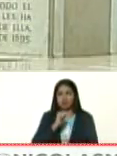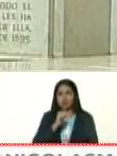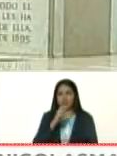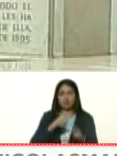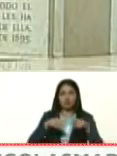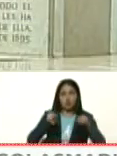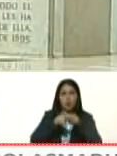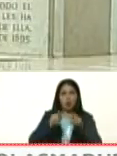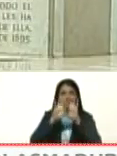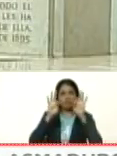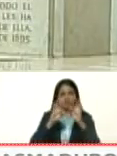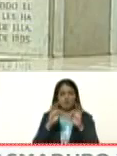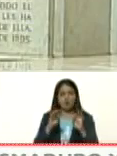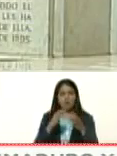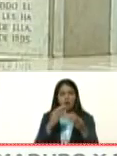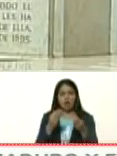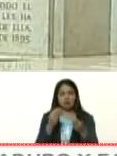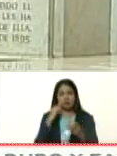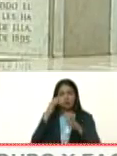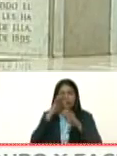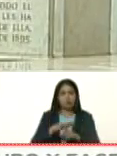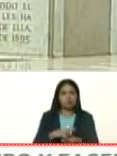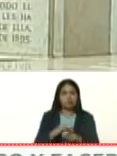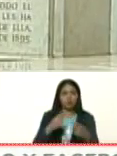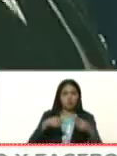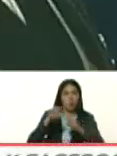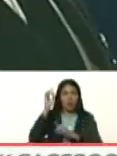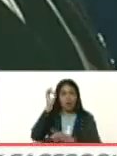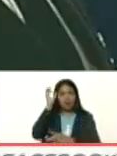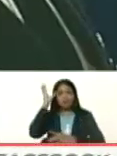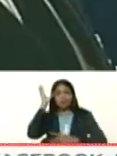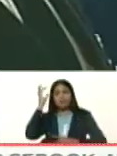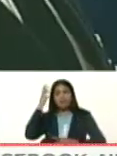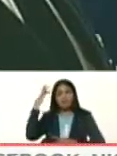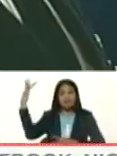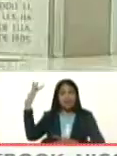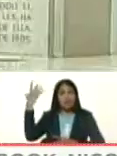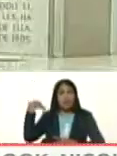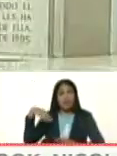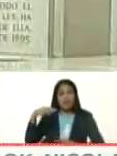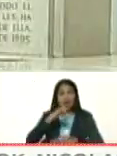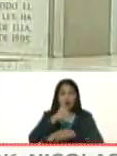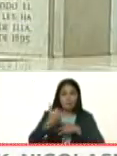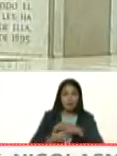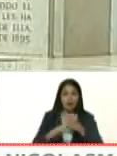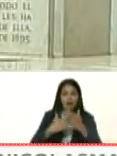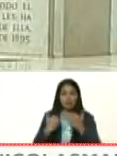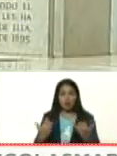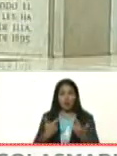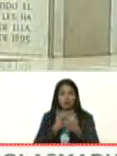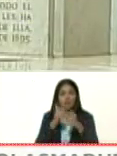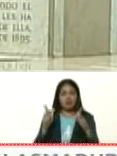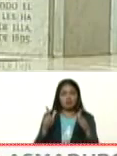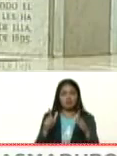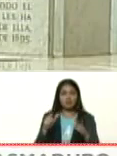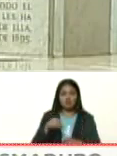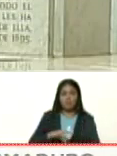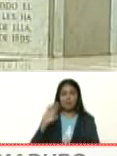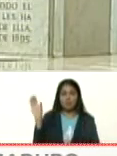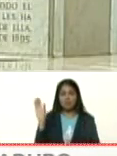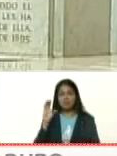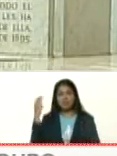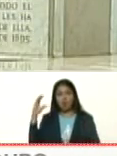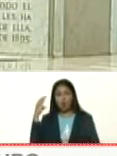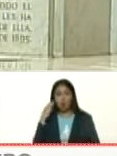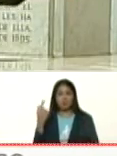sido definitiva para las ideas, para el plan, para la estrategia de liberación de la Nueva Granada, y